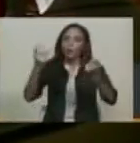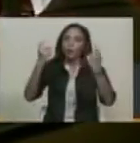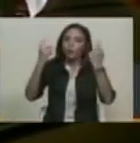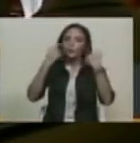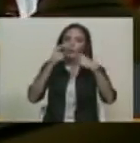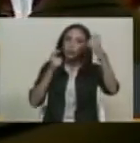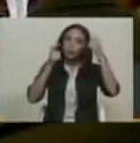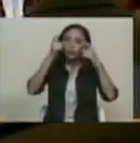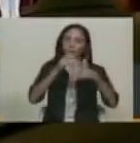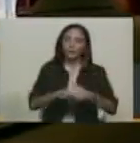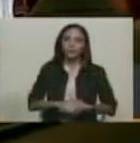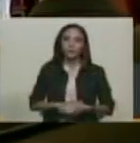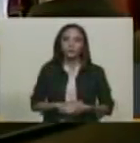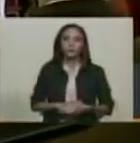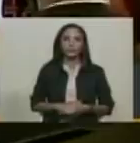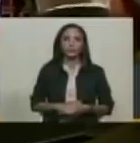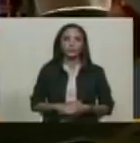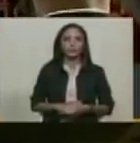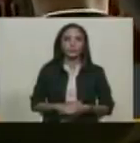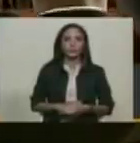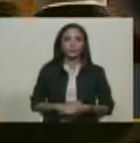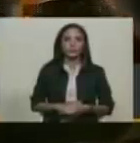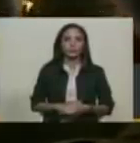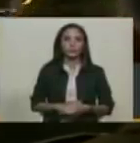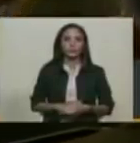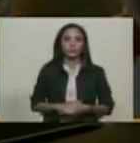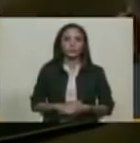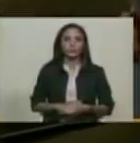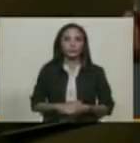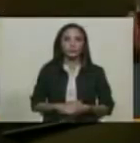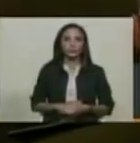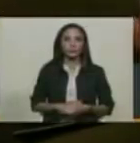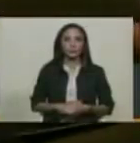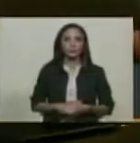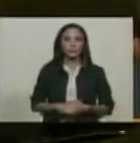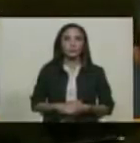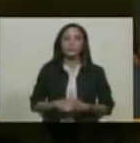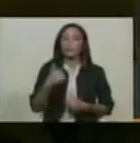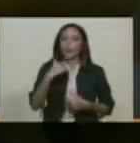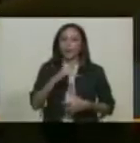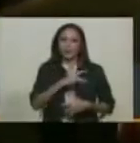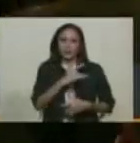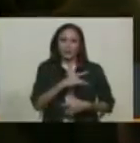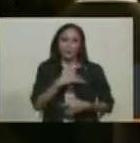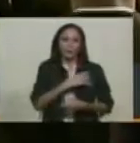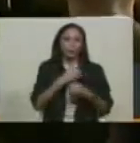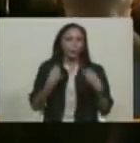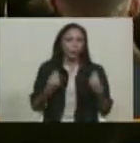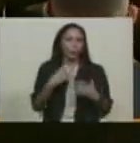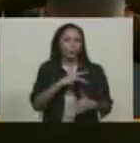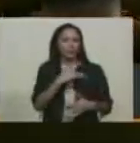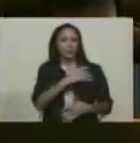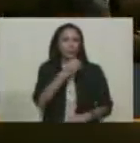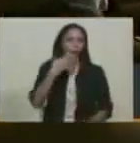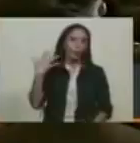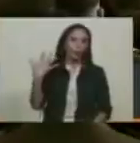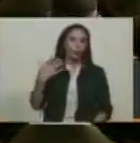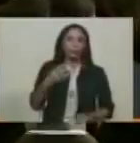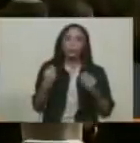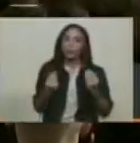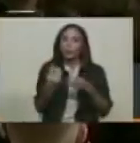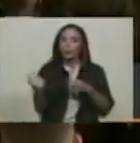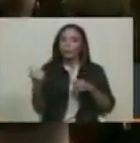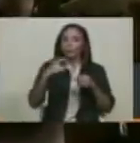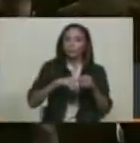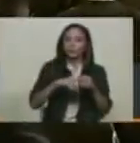histórica bolivariana de nuestra Fuerza Armada Nacional. Debemos sentirnos orgullosos de ser parte